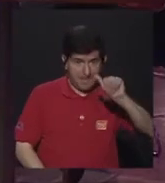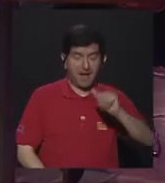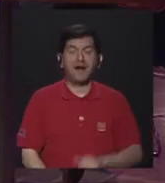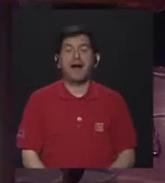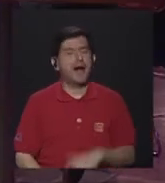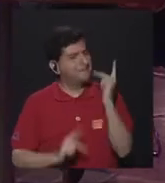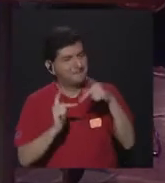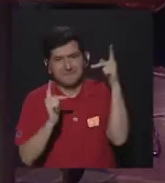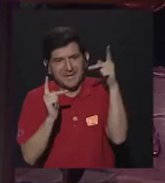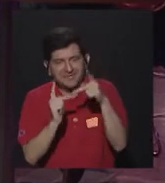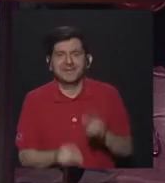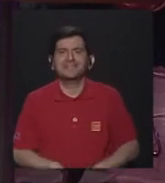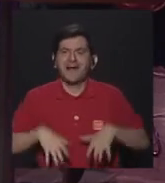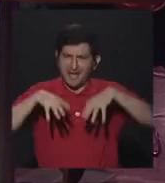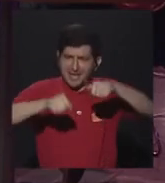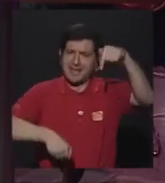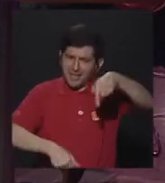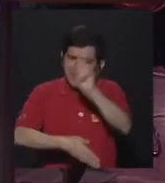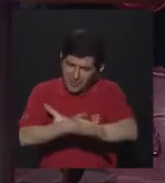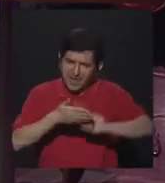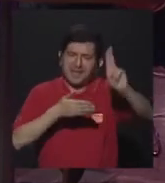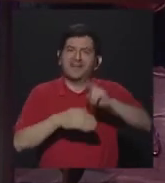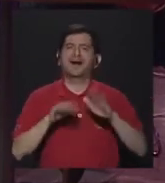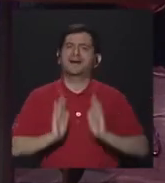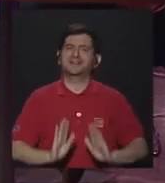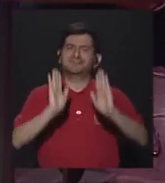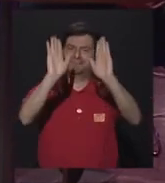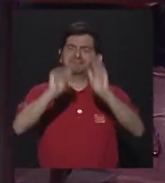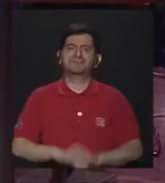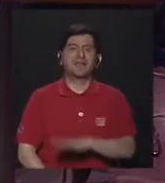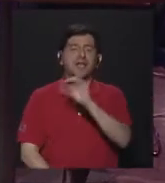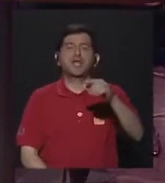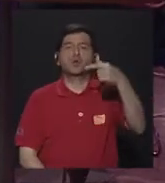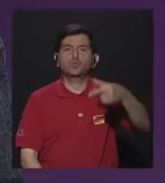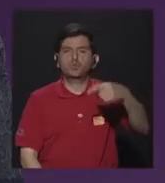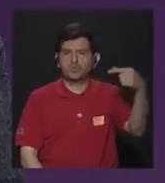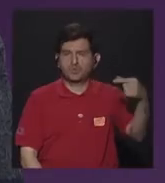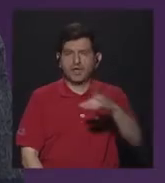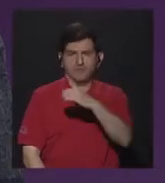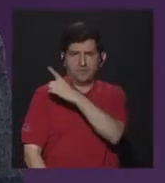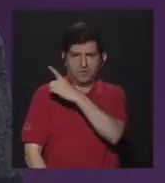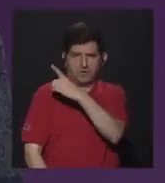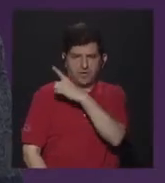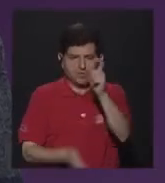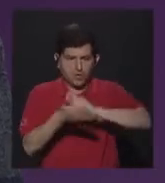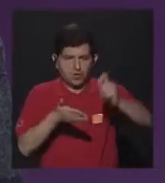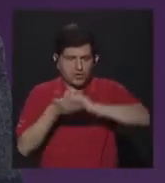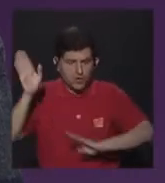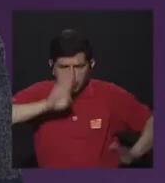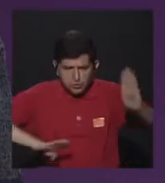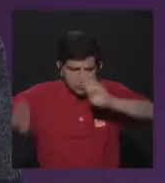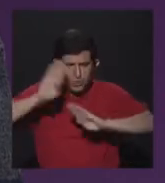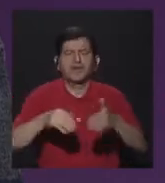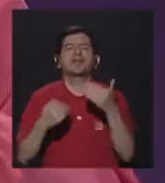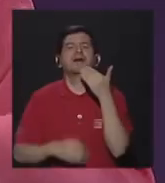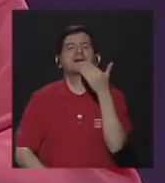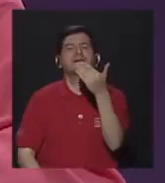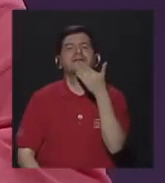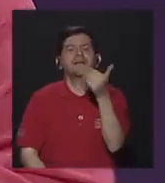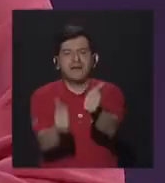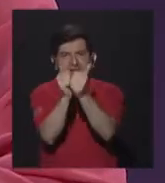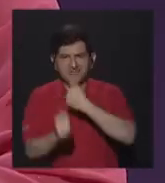perfectos y de esta universidad excelente y don gustavo gutiérrez que es el director de la escuela de biología muchas gracias por